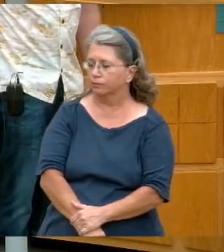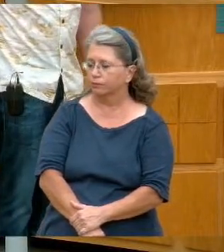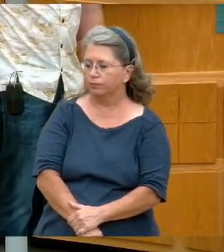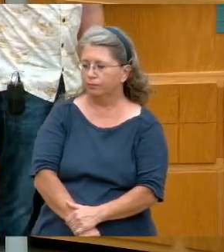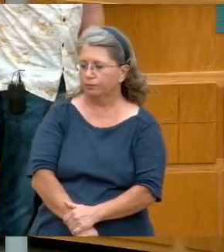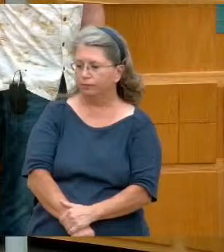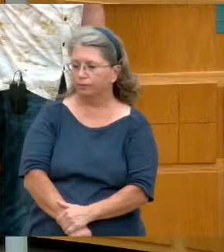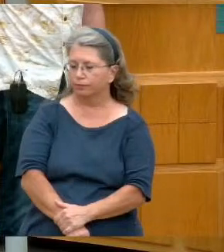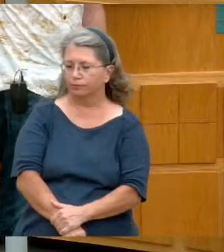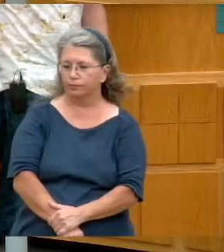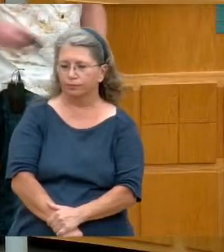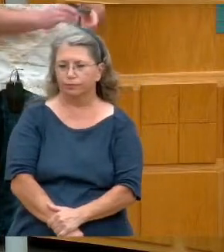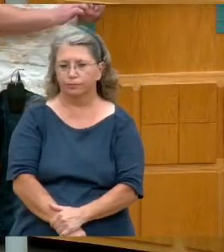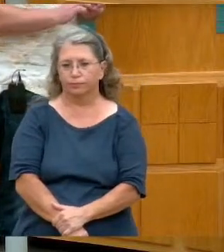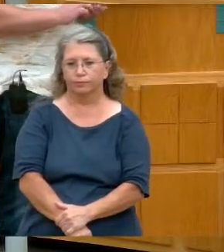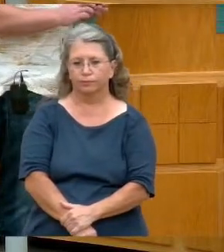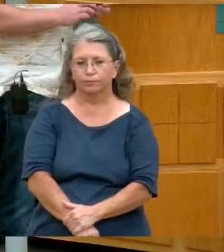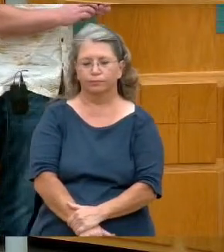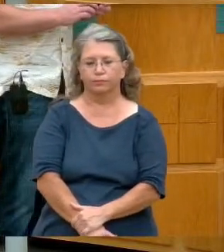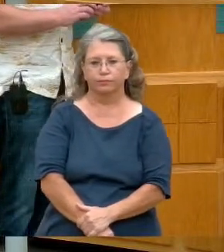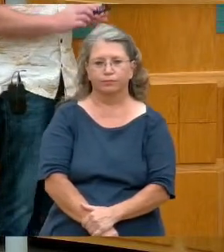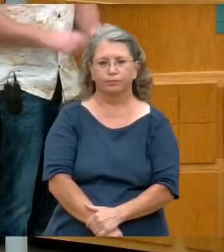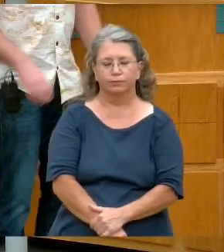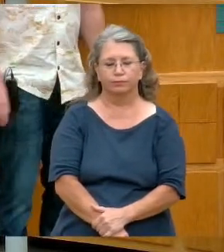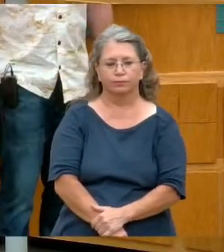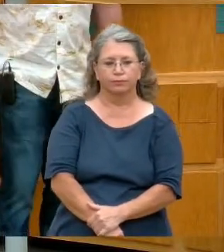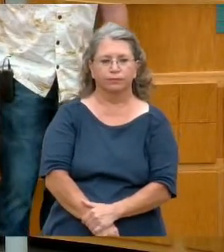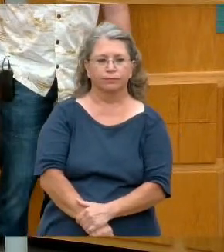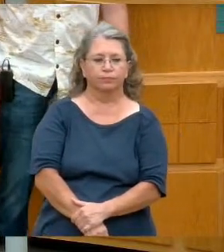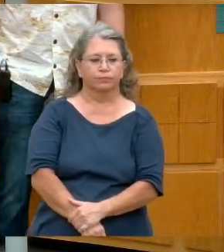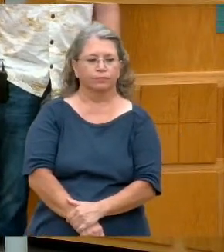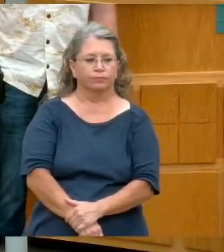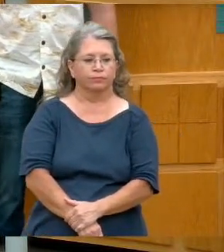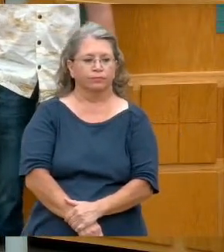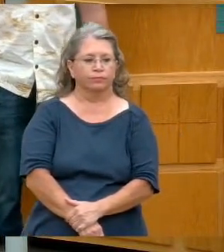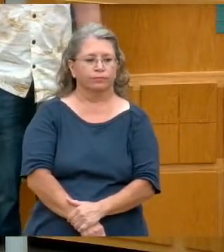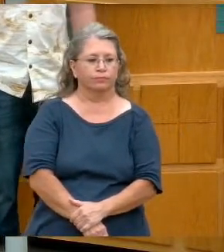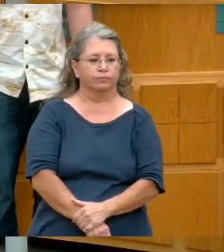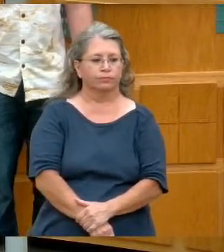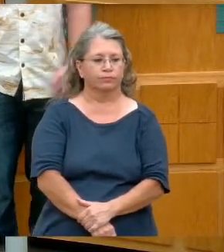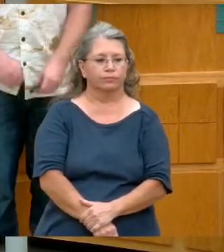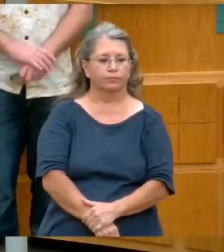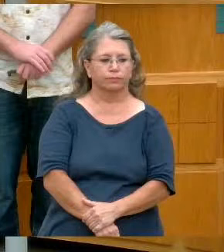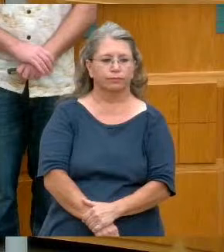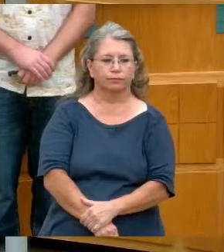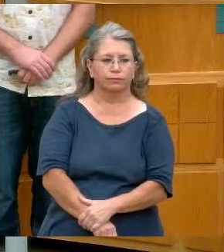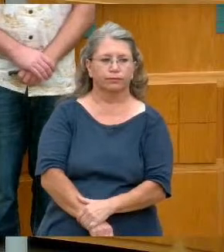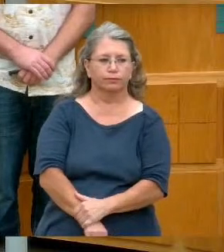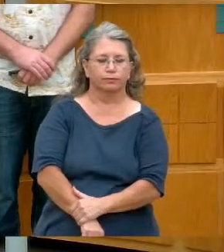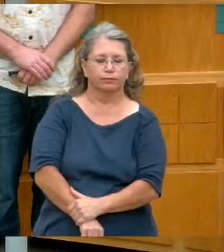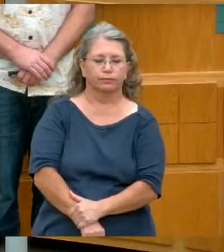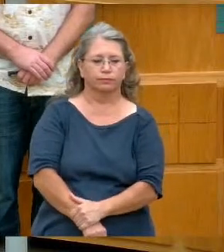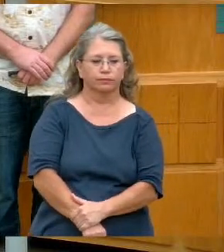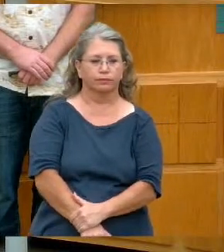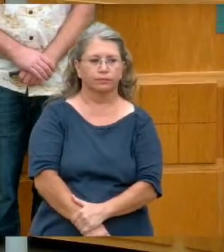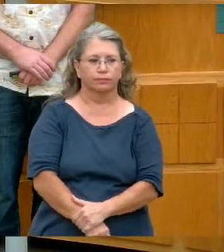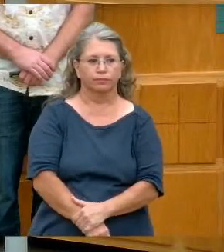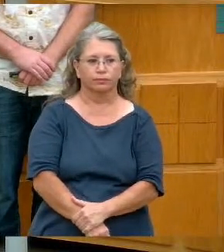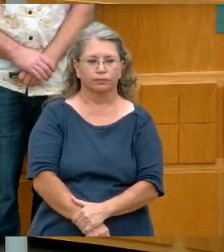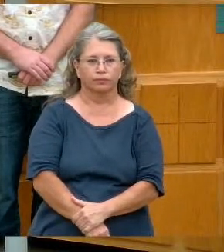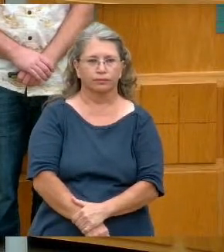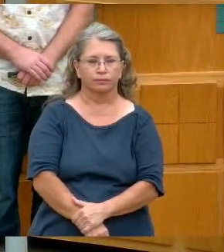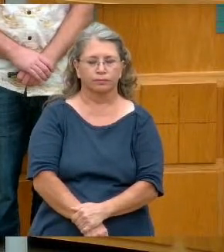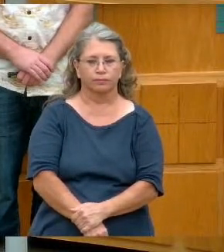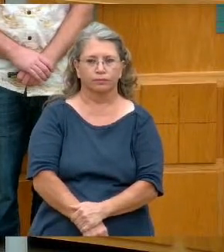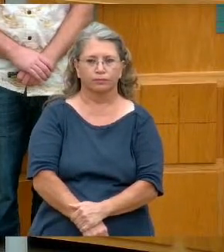De acuerdo a los celulares, mucha gente está saliendo de lugares que no son indispensables, como los centros comerciales, los bares y los restaurantes. En cuanto a las cifras en el área